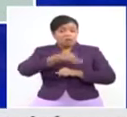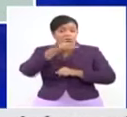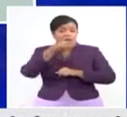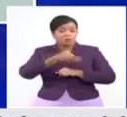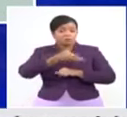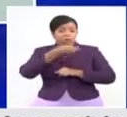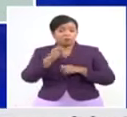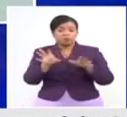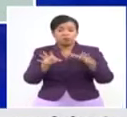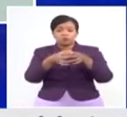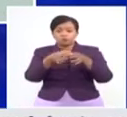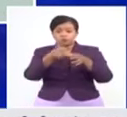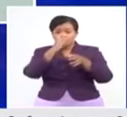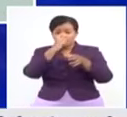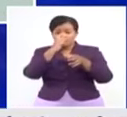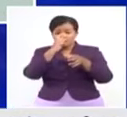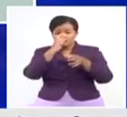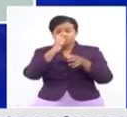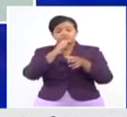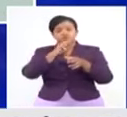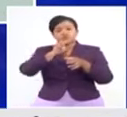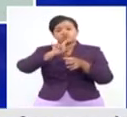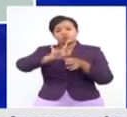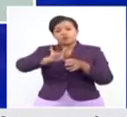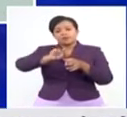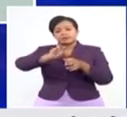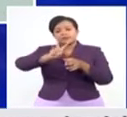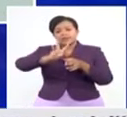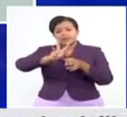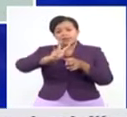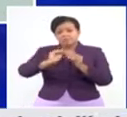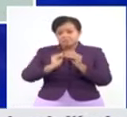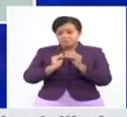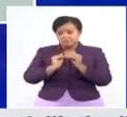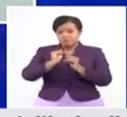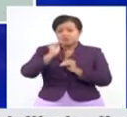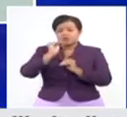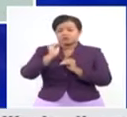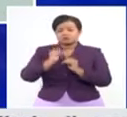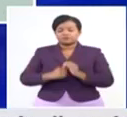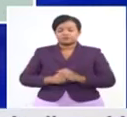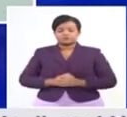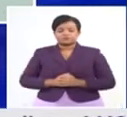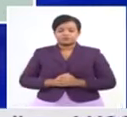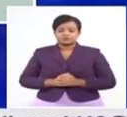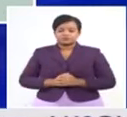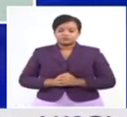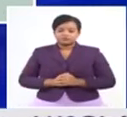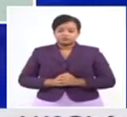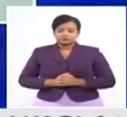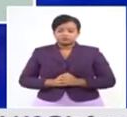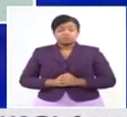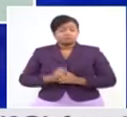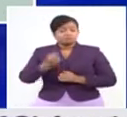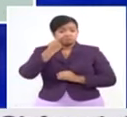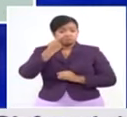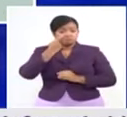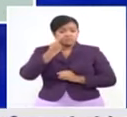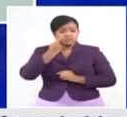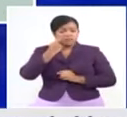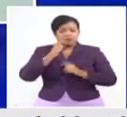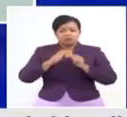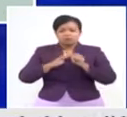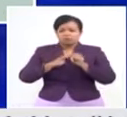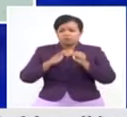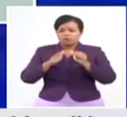con 93 casos más en edades pediátricas que los que habíamos informado en el día de ayer. Fíjense que va subiendo en